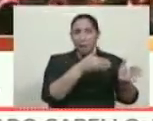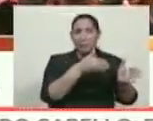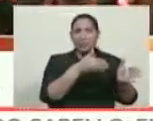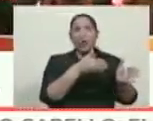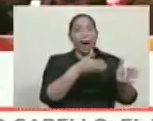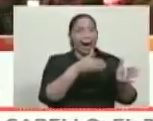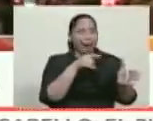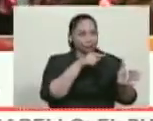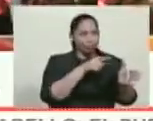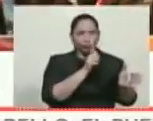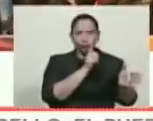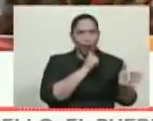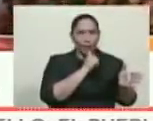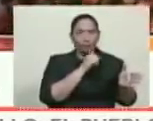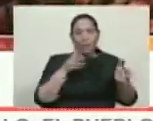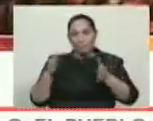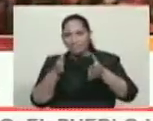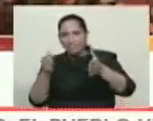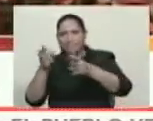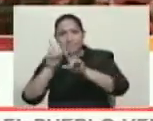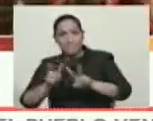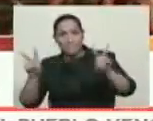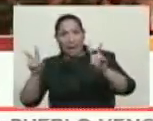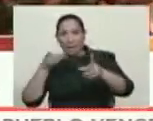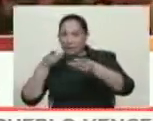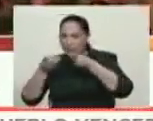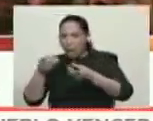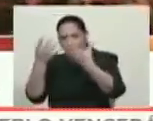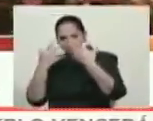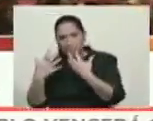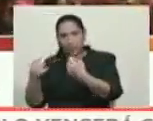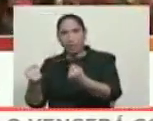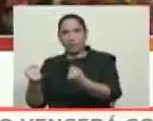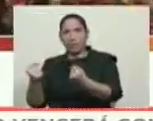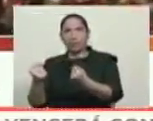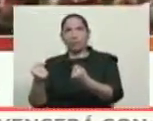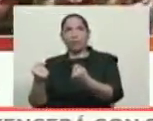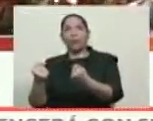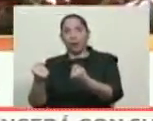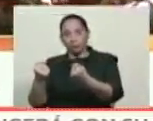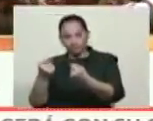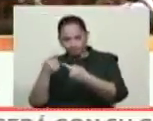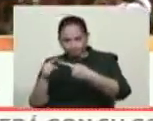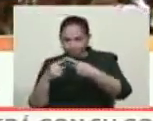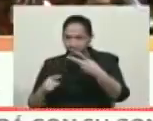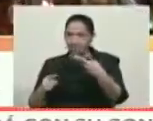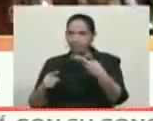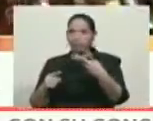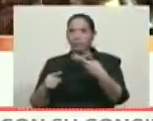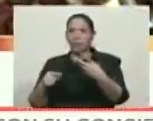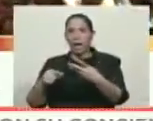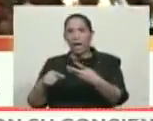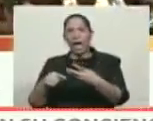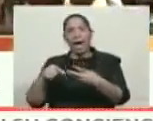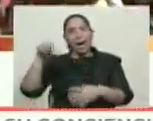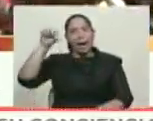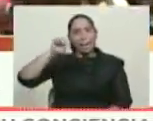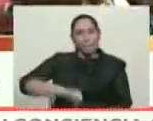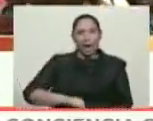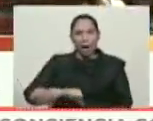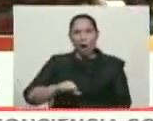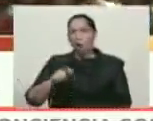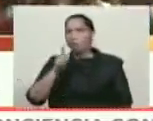paz, el camino es el diálogo para el entendimiento desde la diversidad. ¡Abajo la intolerancia